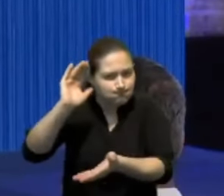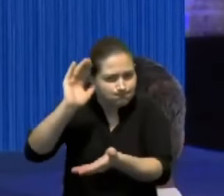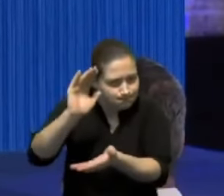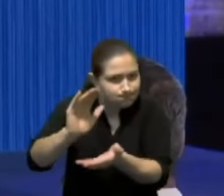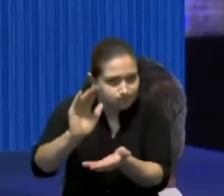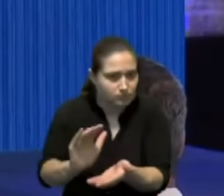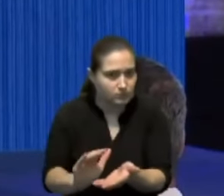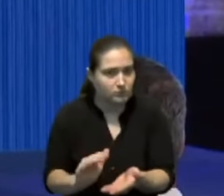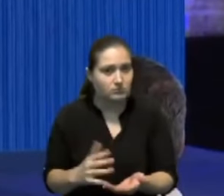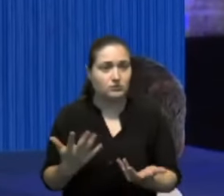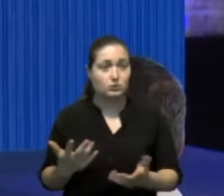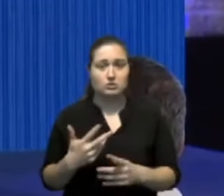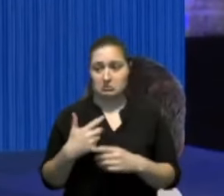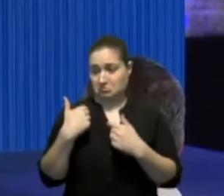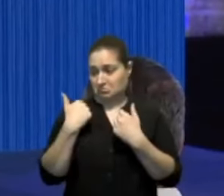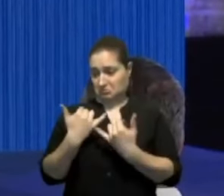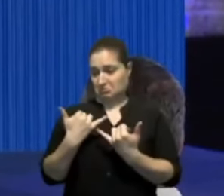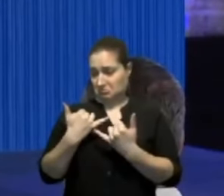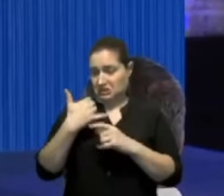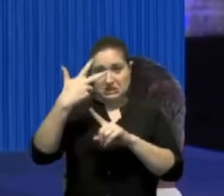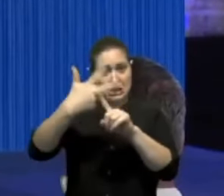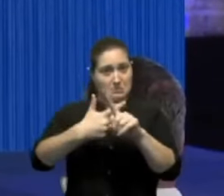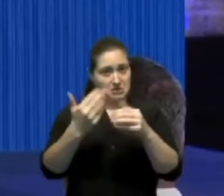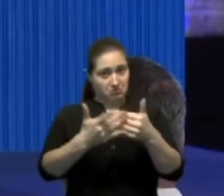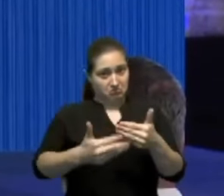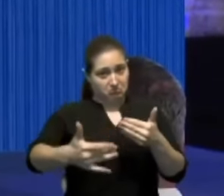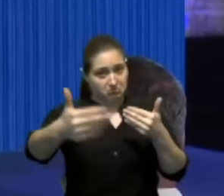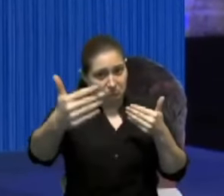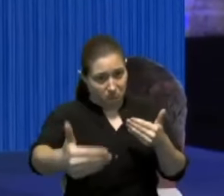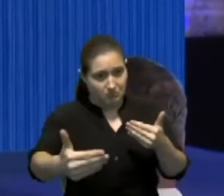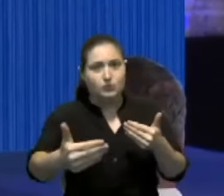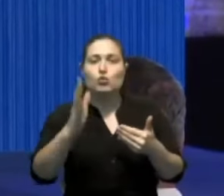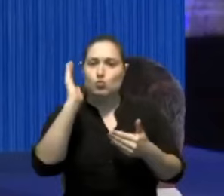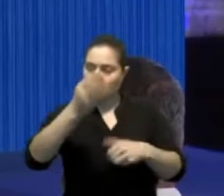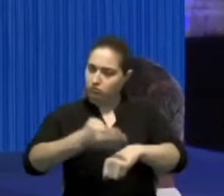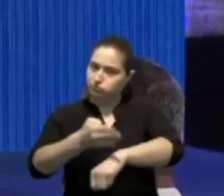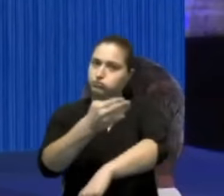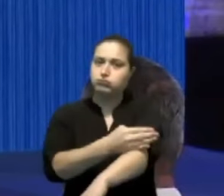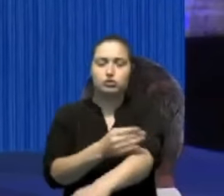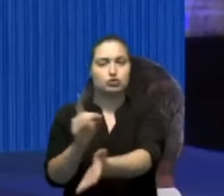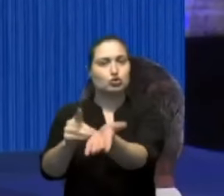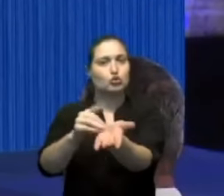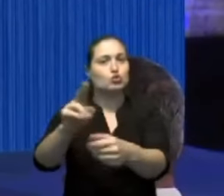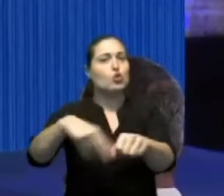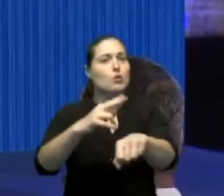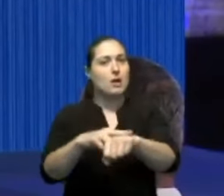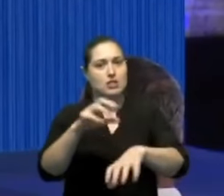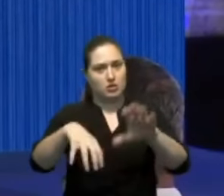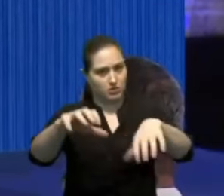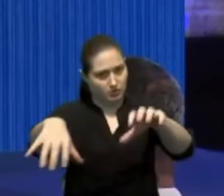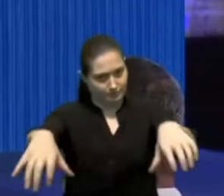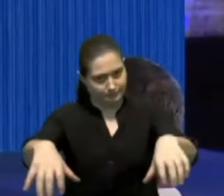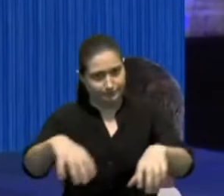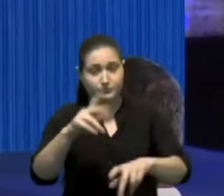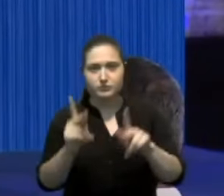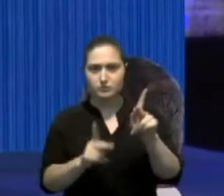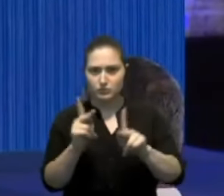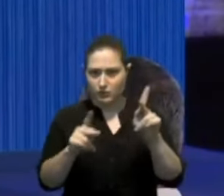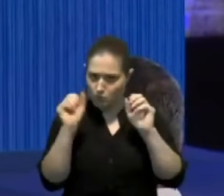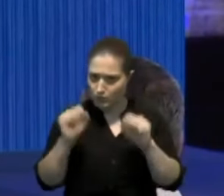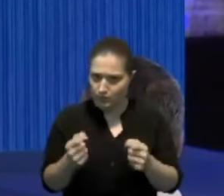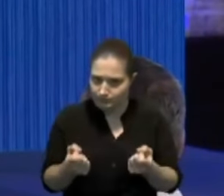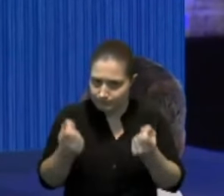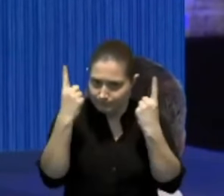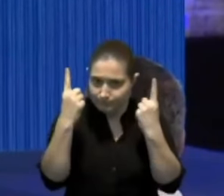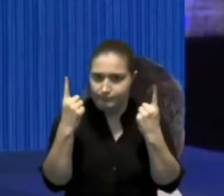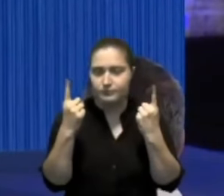de diseminación por todo el país de lo que es atención Primaria para que el público entienda que atención primaria